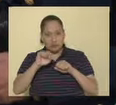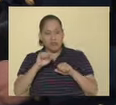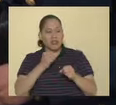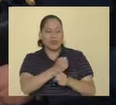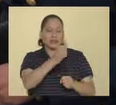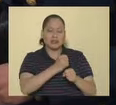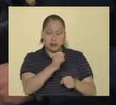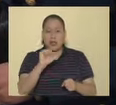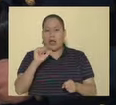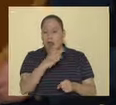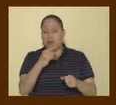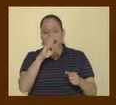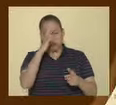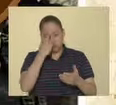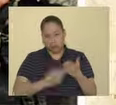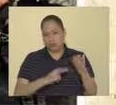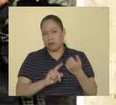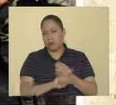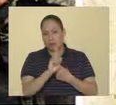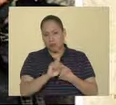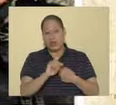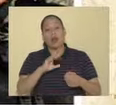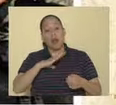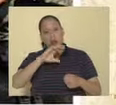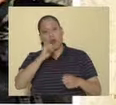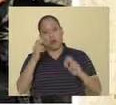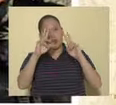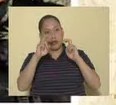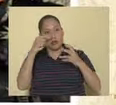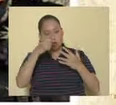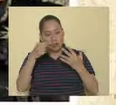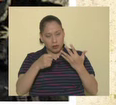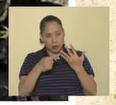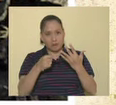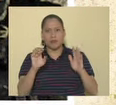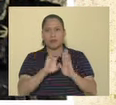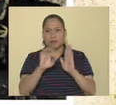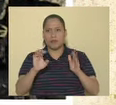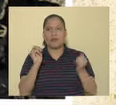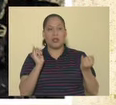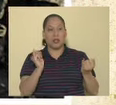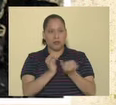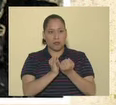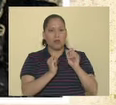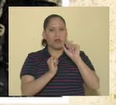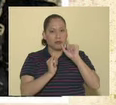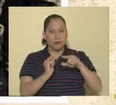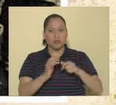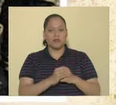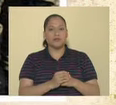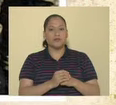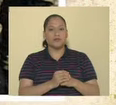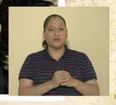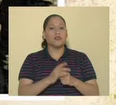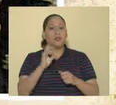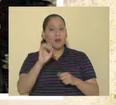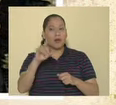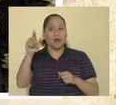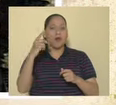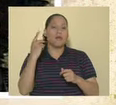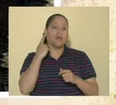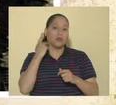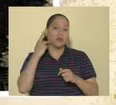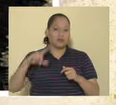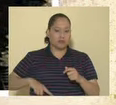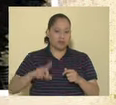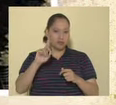alguna afectación, sino que tenemos otros temas que también son o provienen de una política